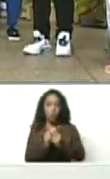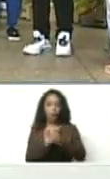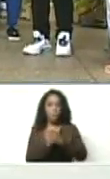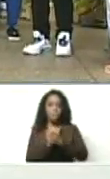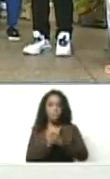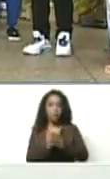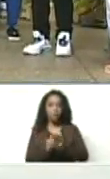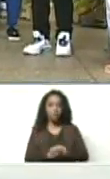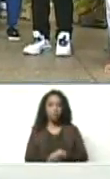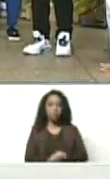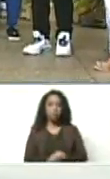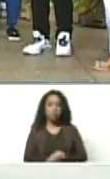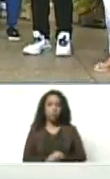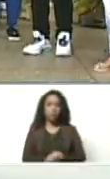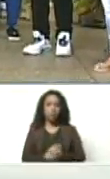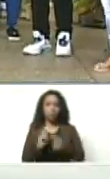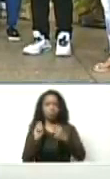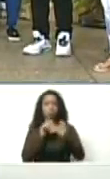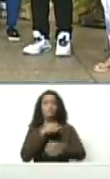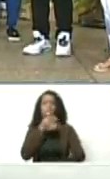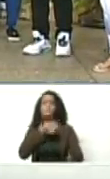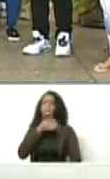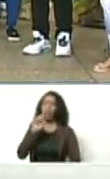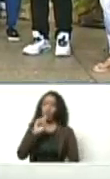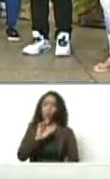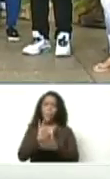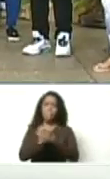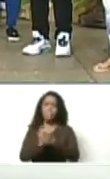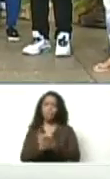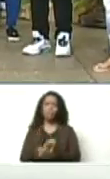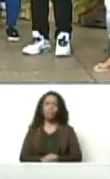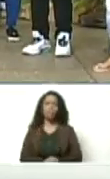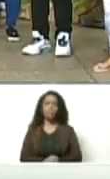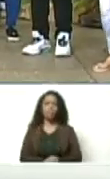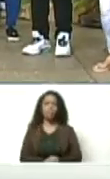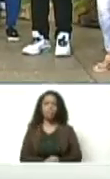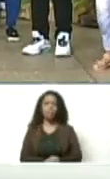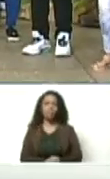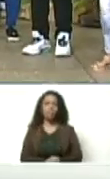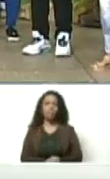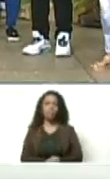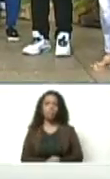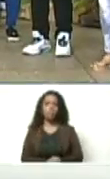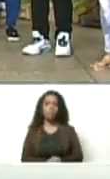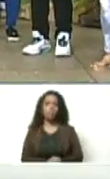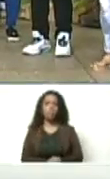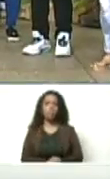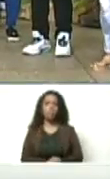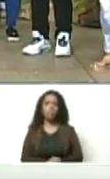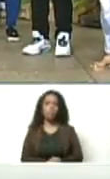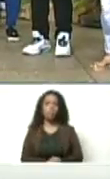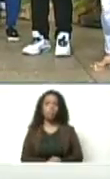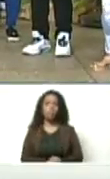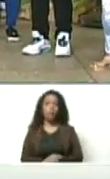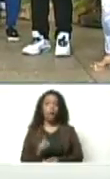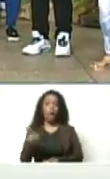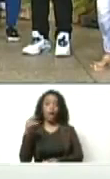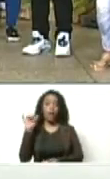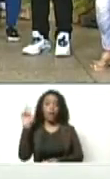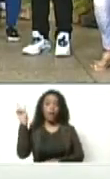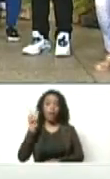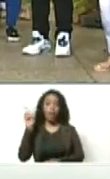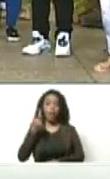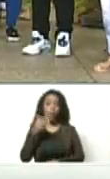amigos, sin discurso, como amigos, así. ¿Mm? Ahí están en el valle